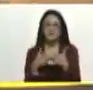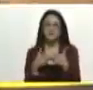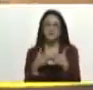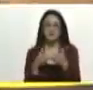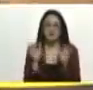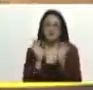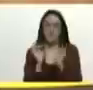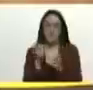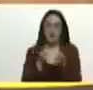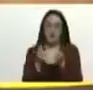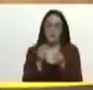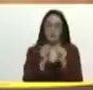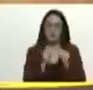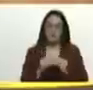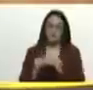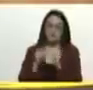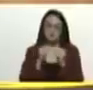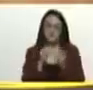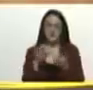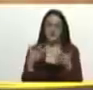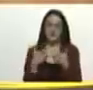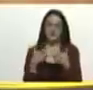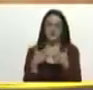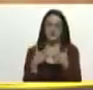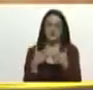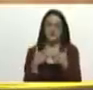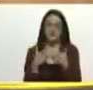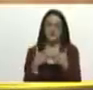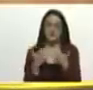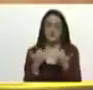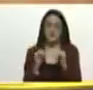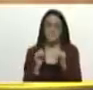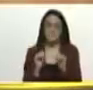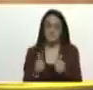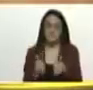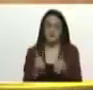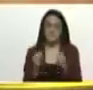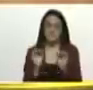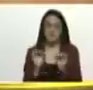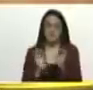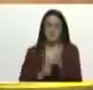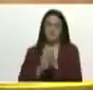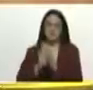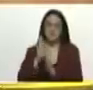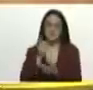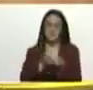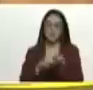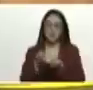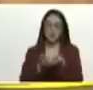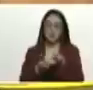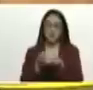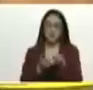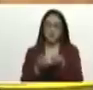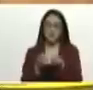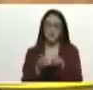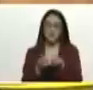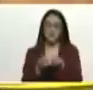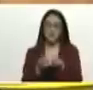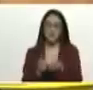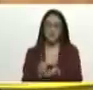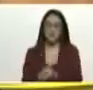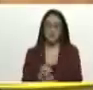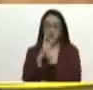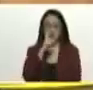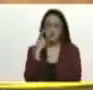modelo económico de recuperación de guerra, y hemos comenzado a transitar el camino del crecimiento económico. El